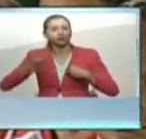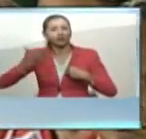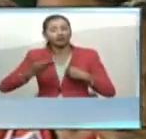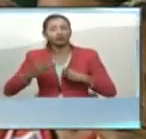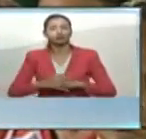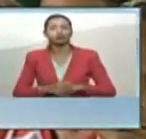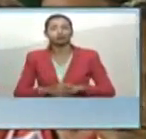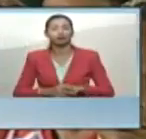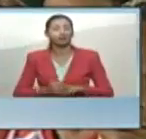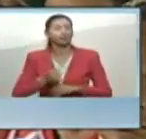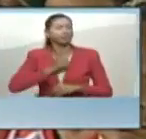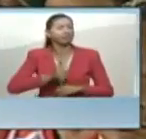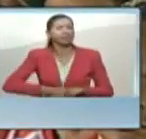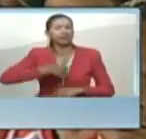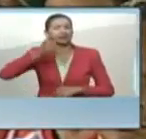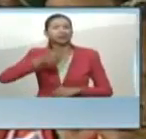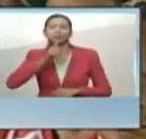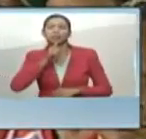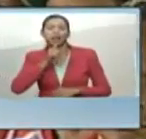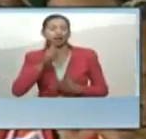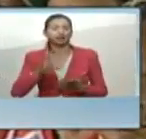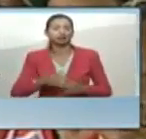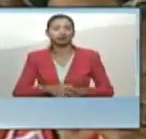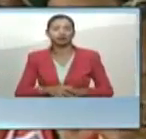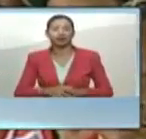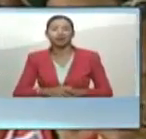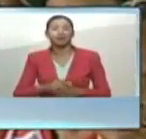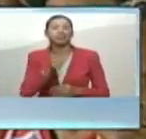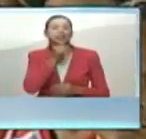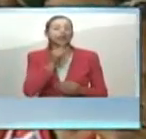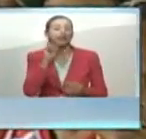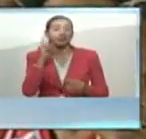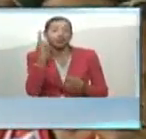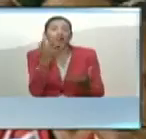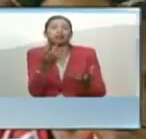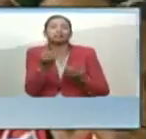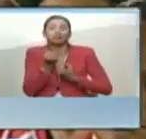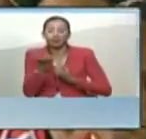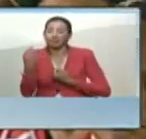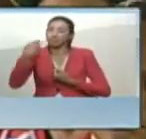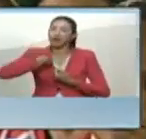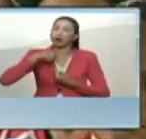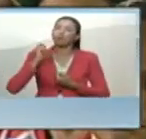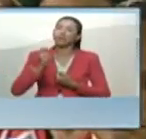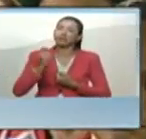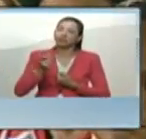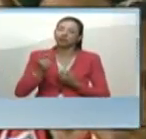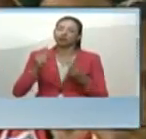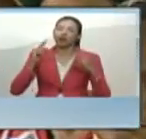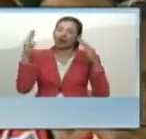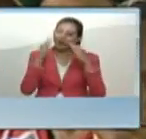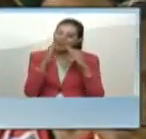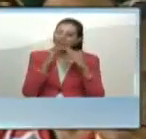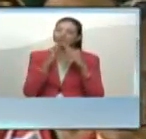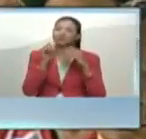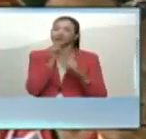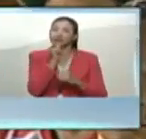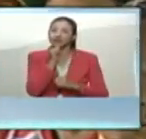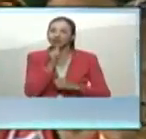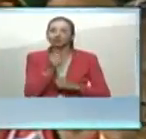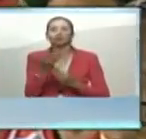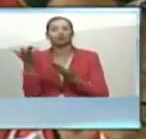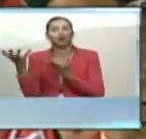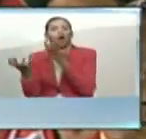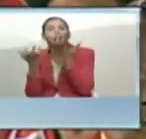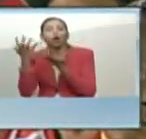primeros beneficiados de la revolución bolivariana en pensiones, en mi casa bien equipada, sean nuestras